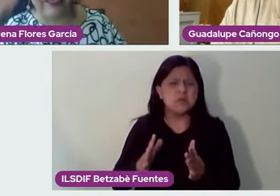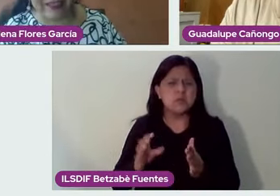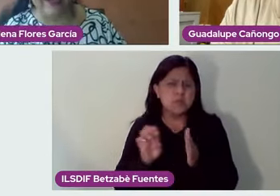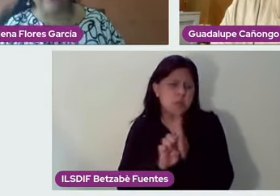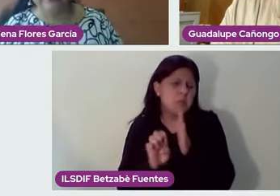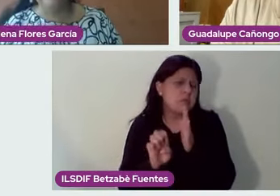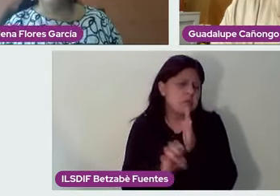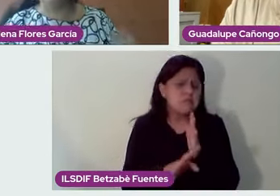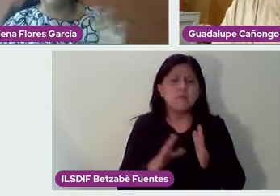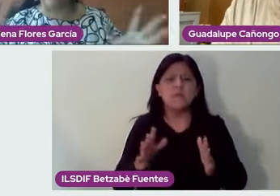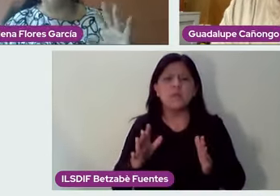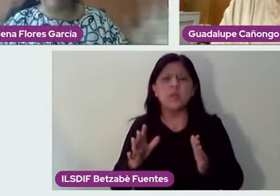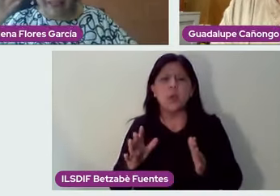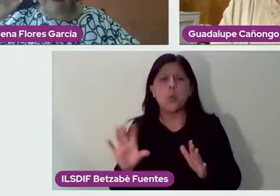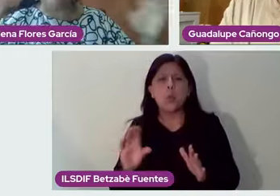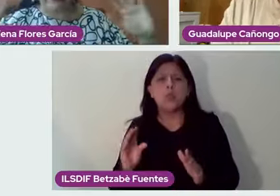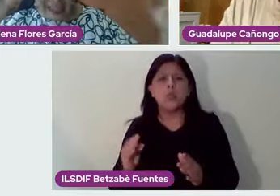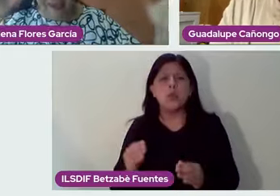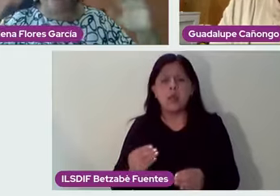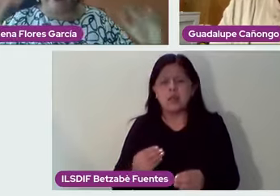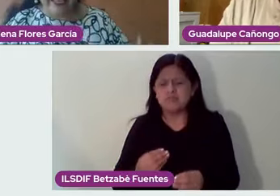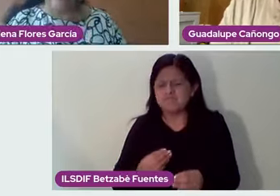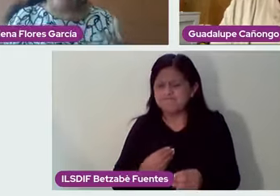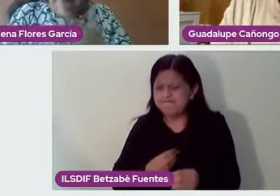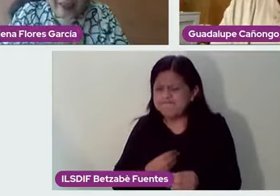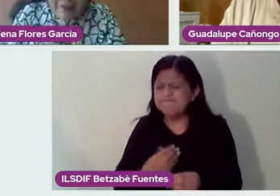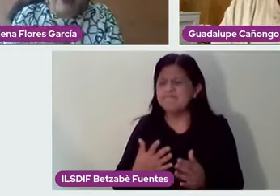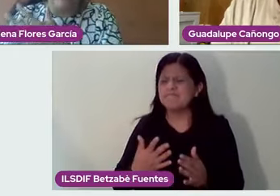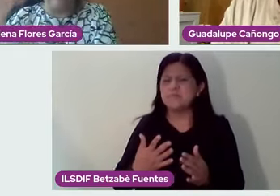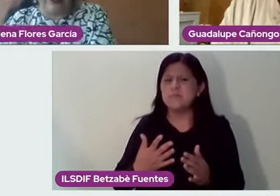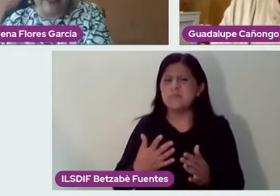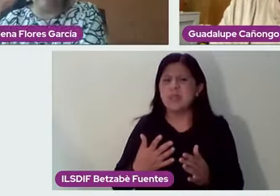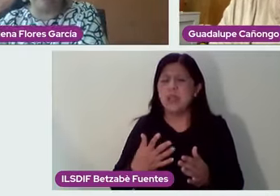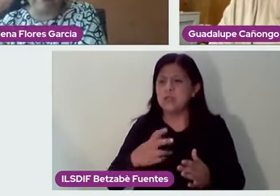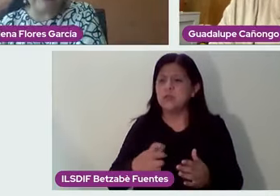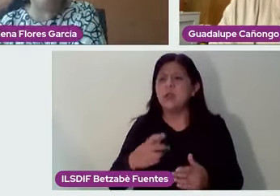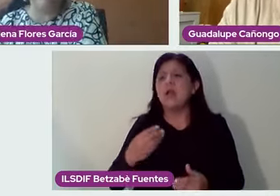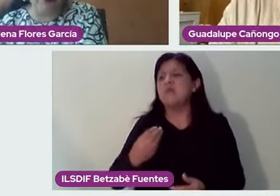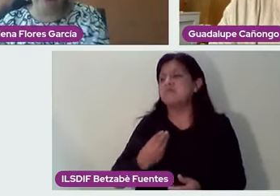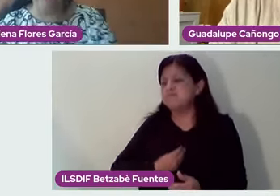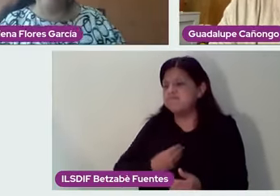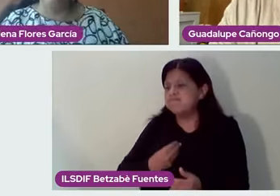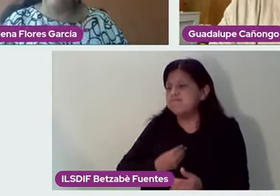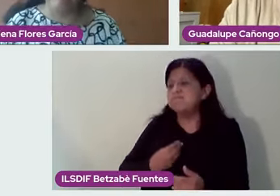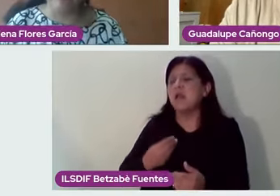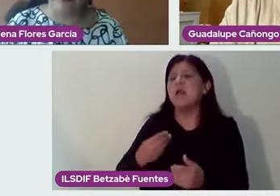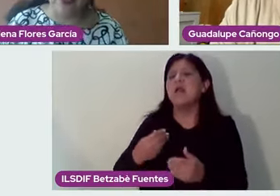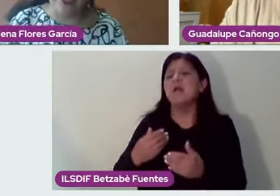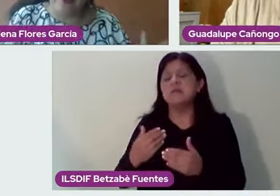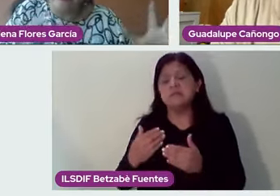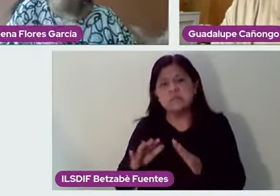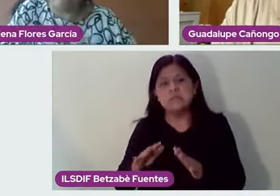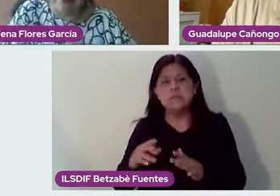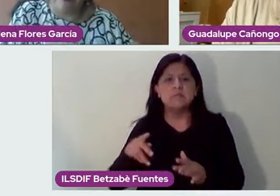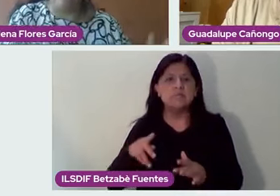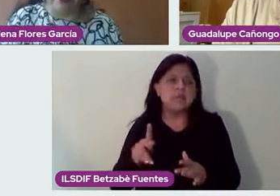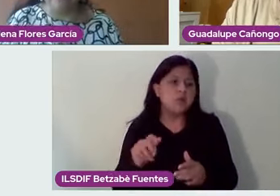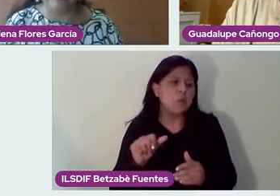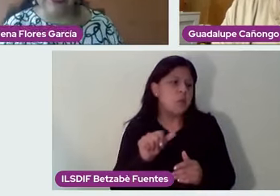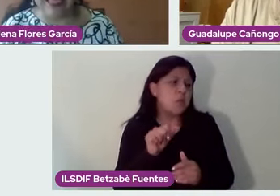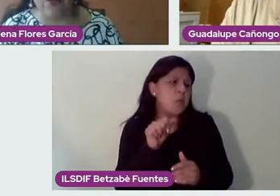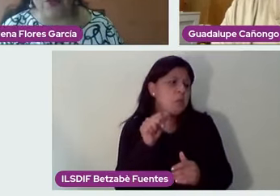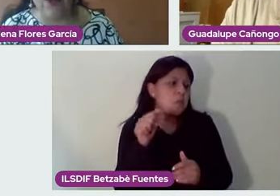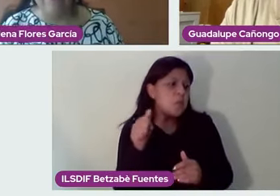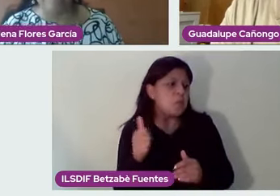la tolerancia, ¿no? Este valor que Exactamente. pareciera, ¿no? Que debemos ser tolerantes o permisivos. Y por otro lado, bueno, estamos hablando